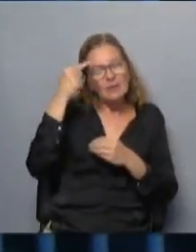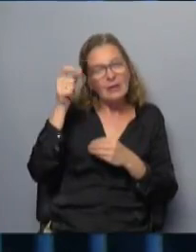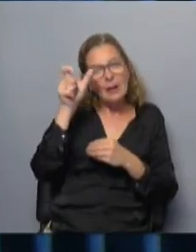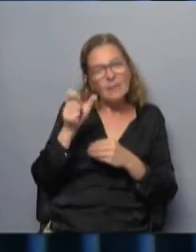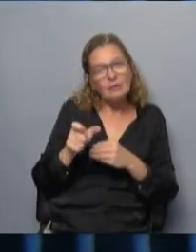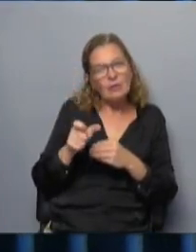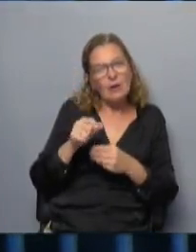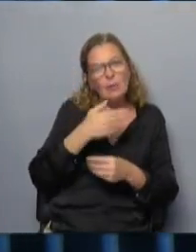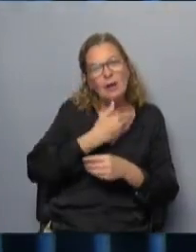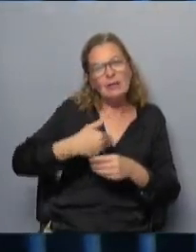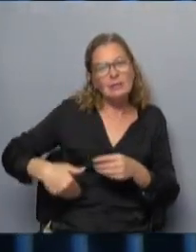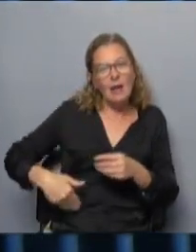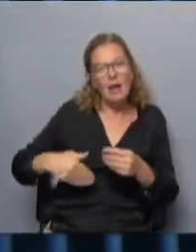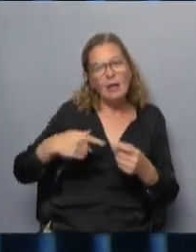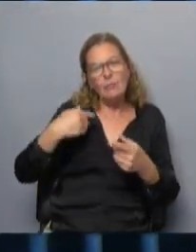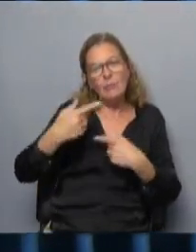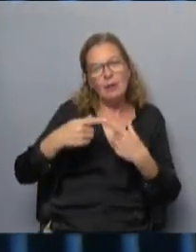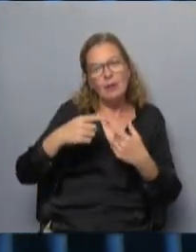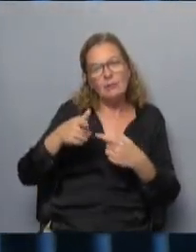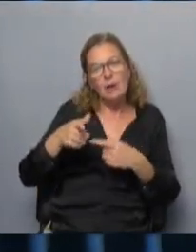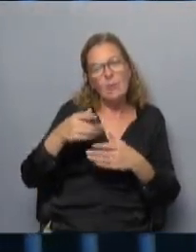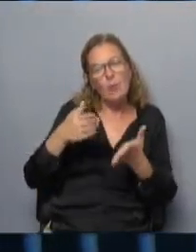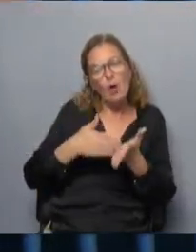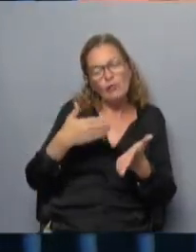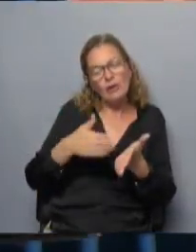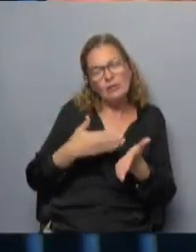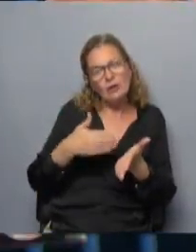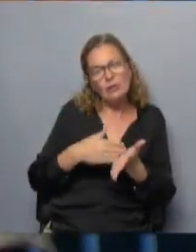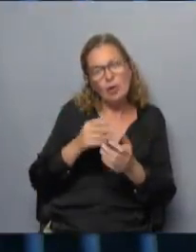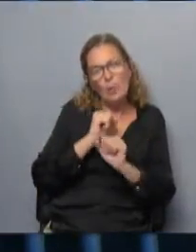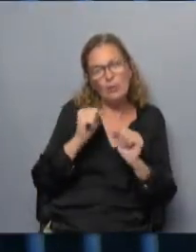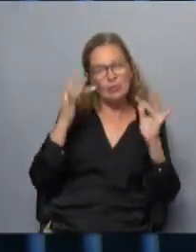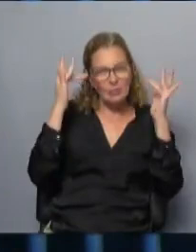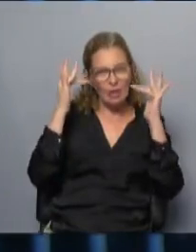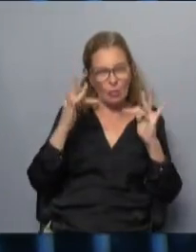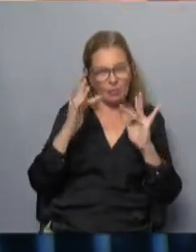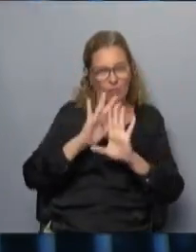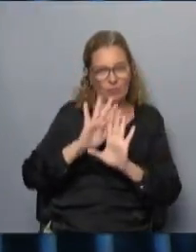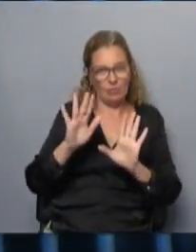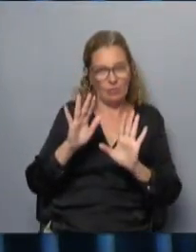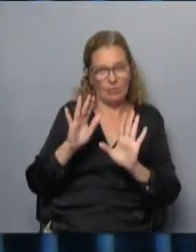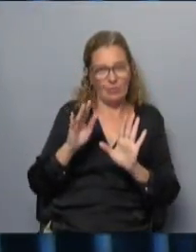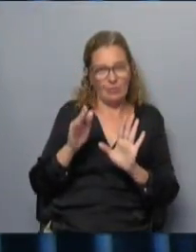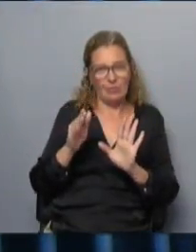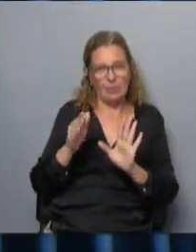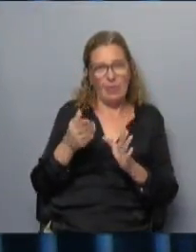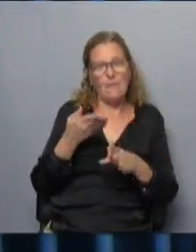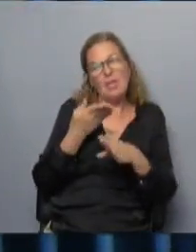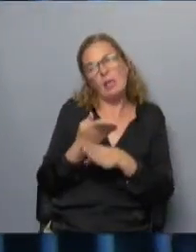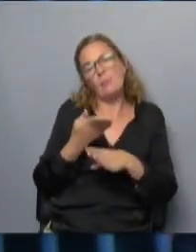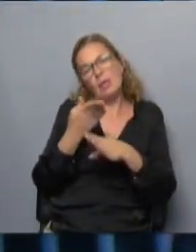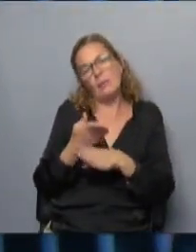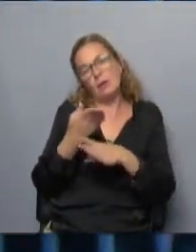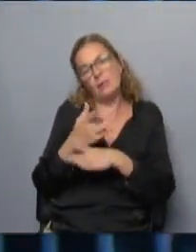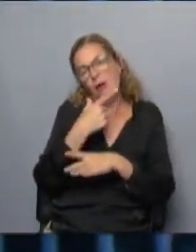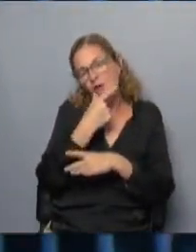ahí porque el estado no cumplió papá lo transforma en víctimas no hay posible educar siendo víctimas no hay porque el víctima va a pedir es tan